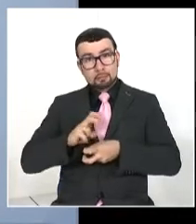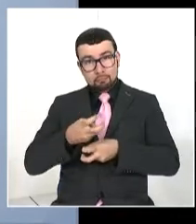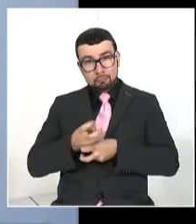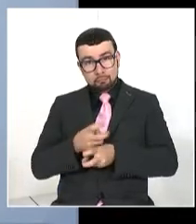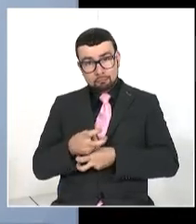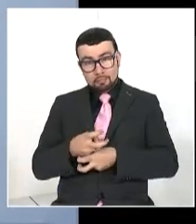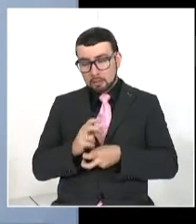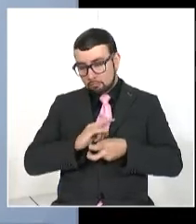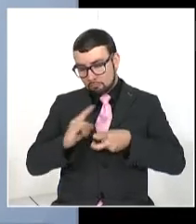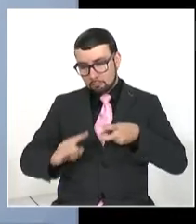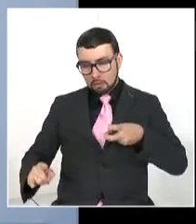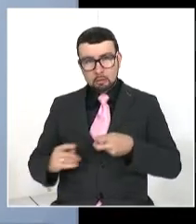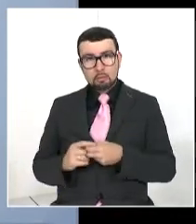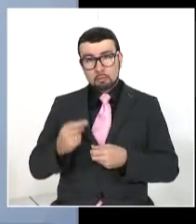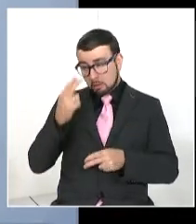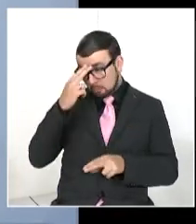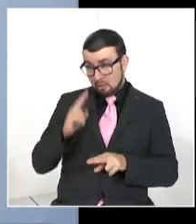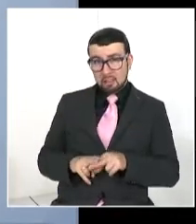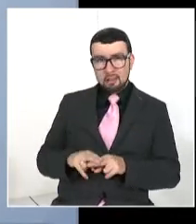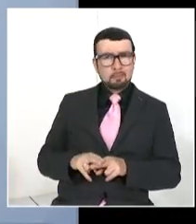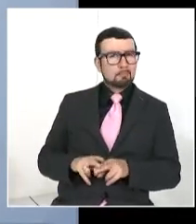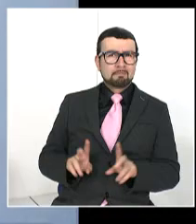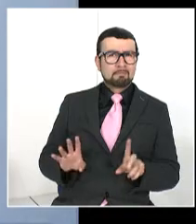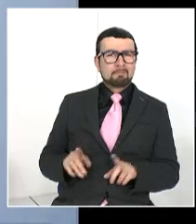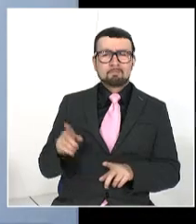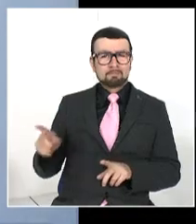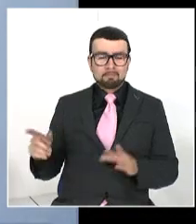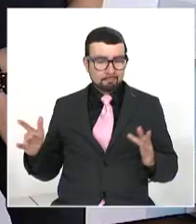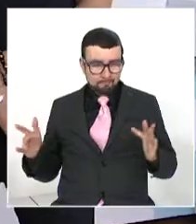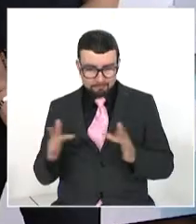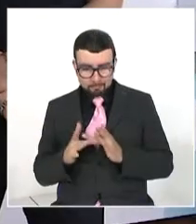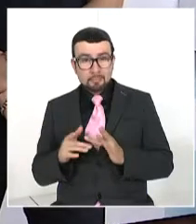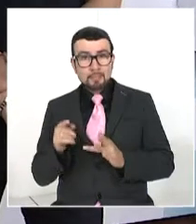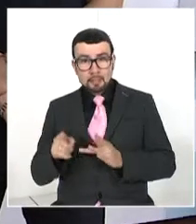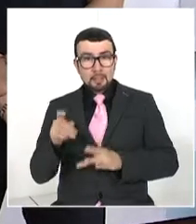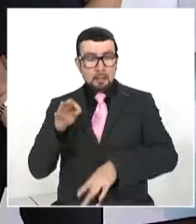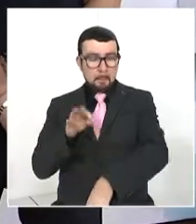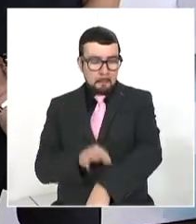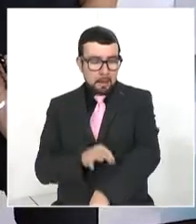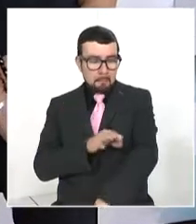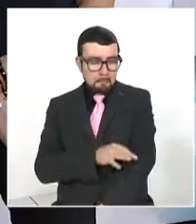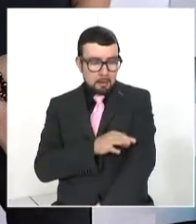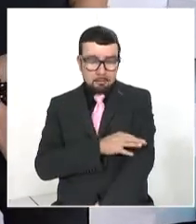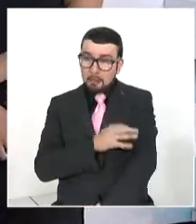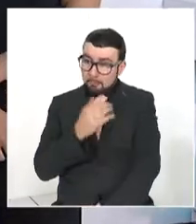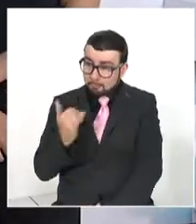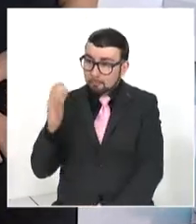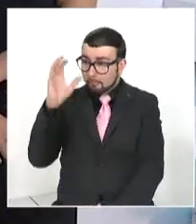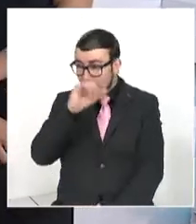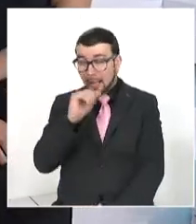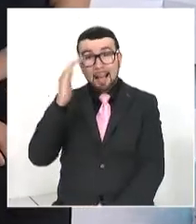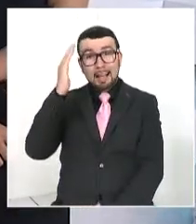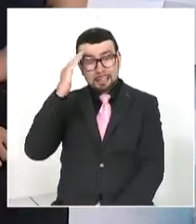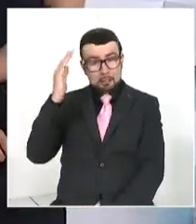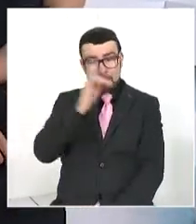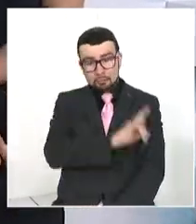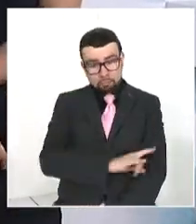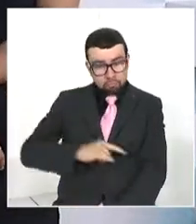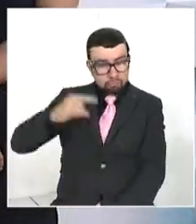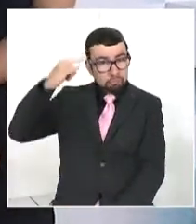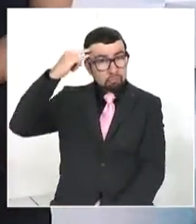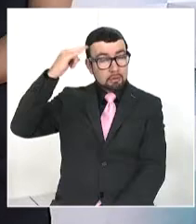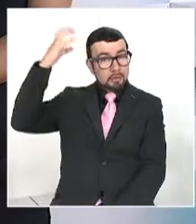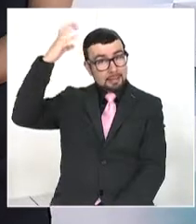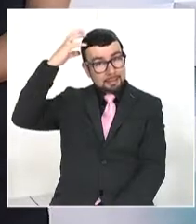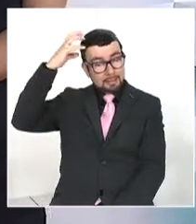acá. Esto es inventado, no, él está un estímulo con agujas en ese mapa que ven ahí para que les llegue al cerebro esa información.